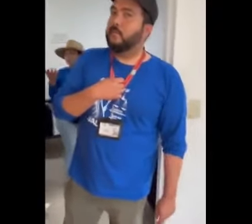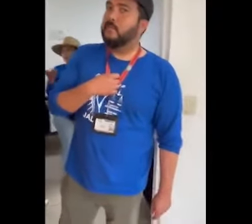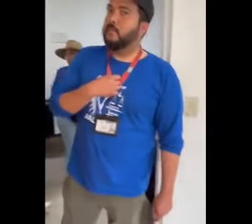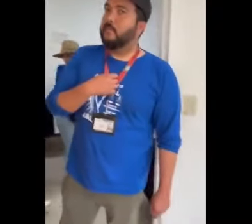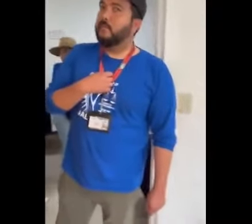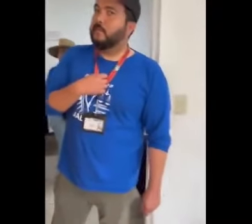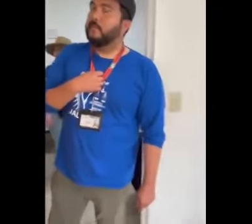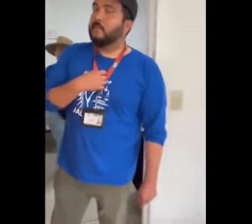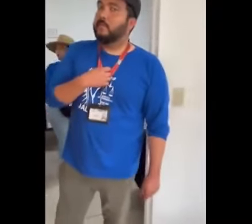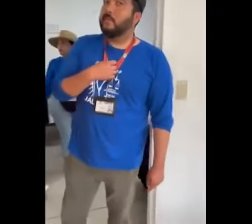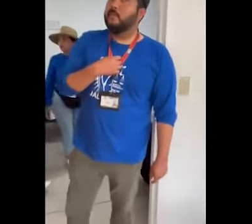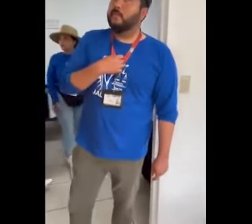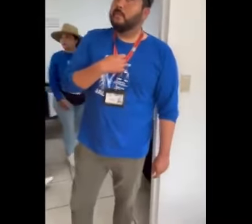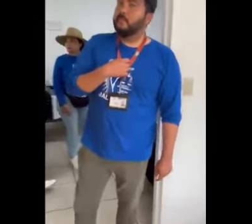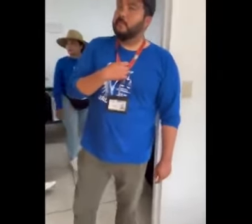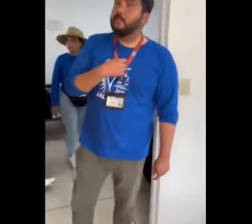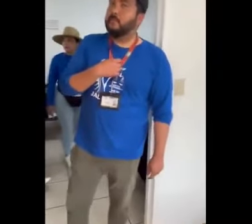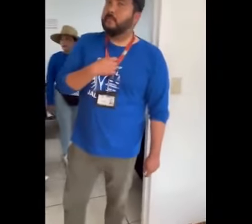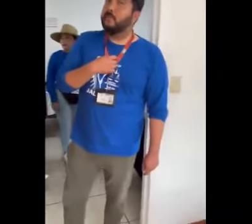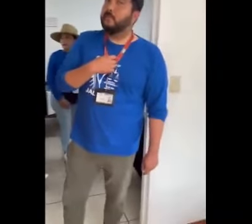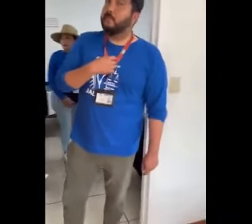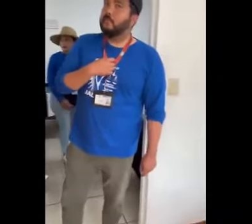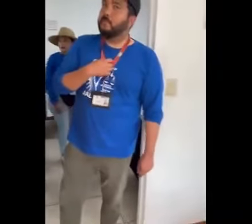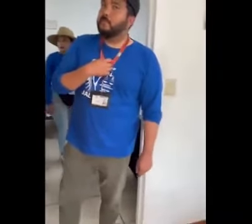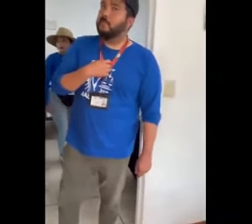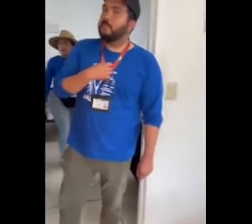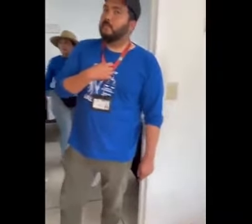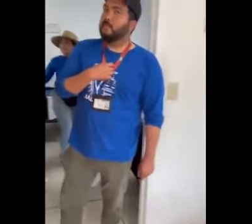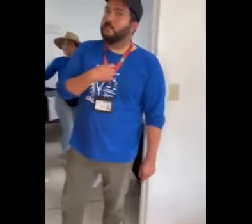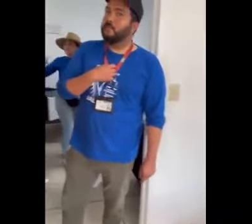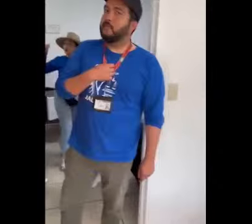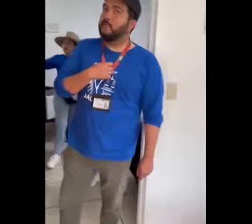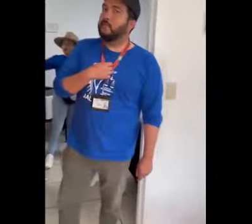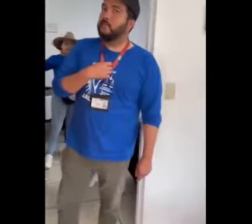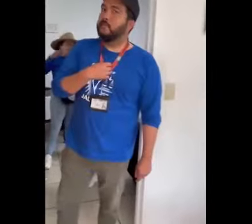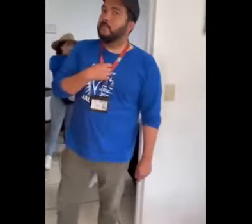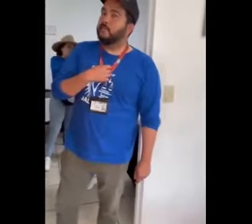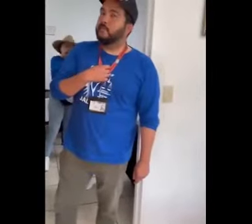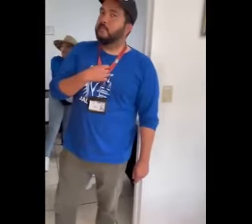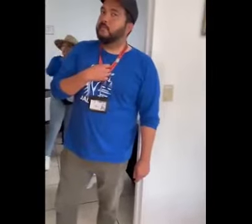hacer un linchamiento. Y qué pena, yo he apoyado a los trabajadores del Poder Judicial, pero